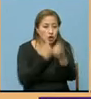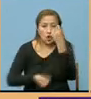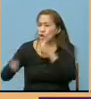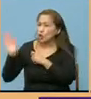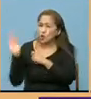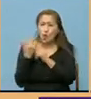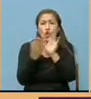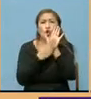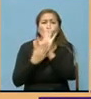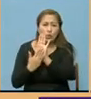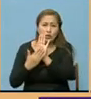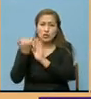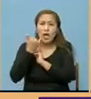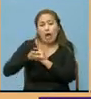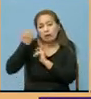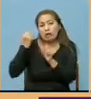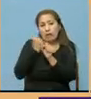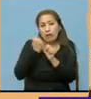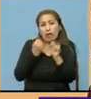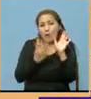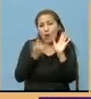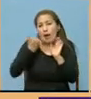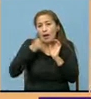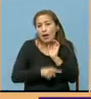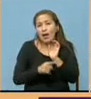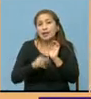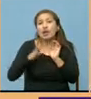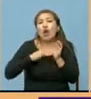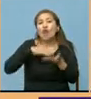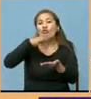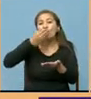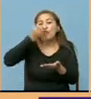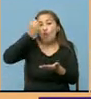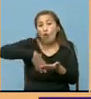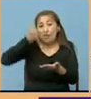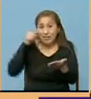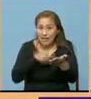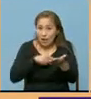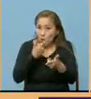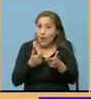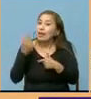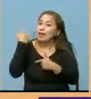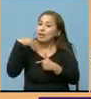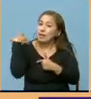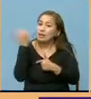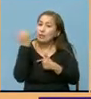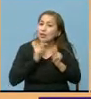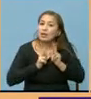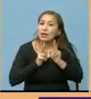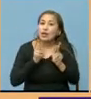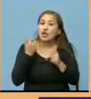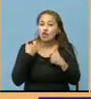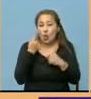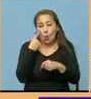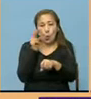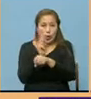la documentación que ya estábamos trabajando que tenemos si bien no tenemos los originales lo que sí es importante también aclarar me tome